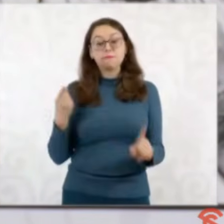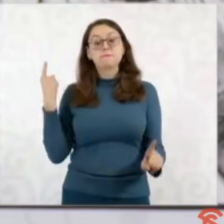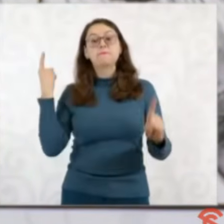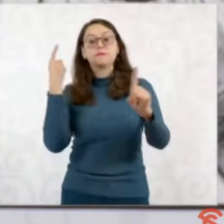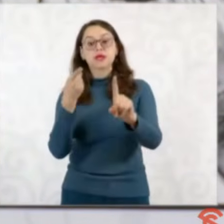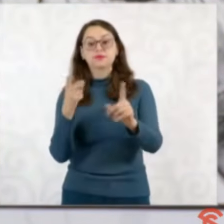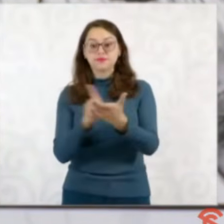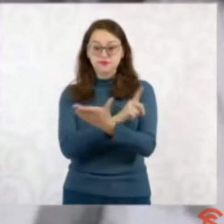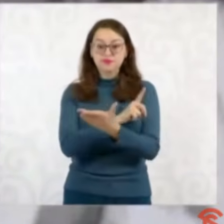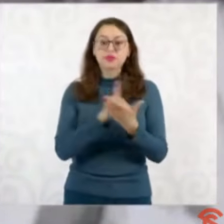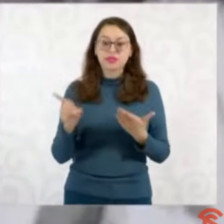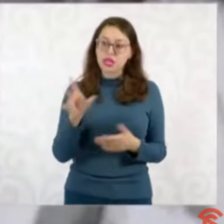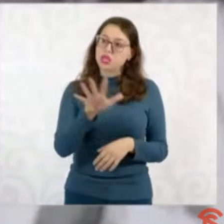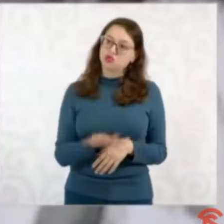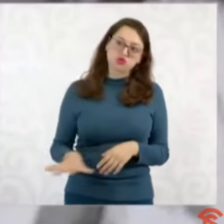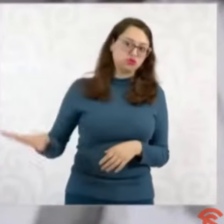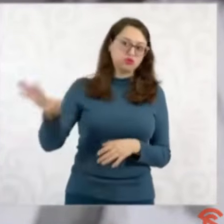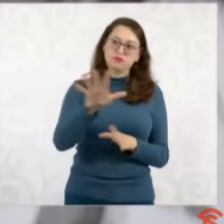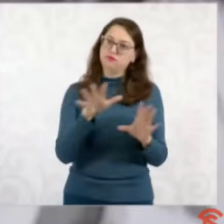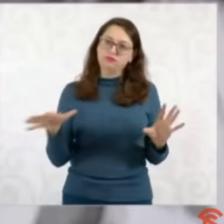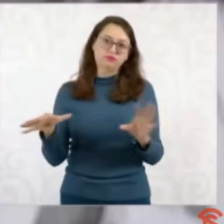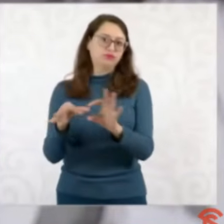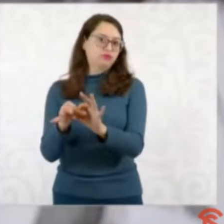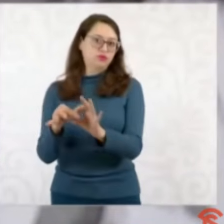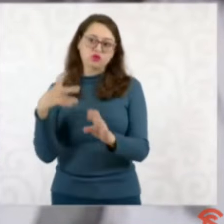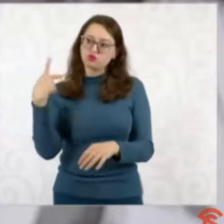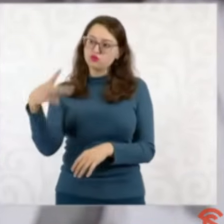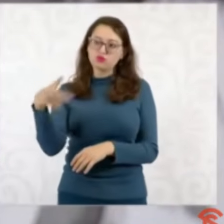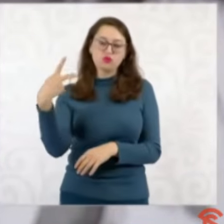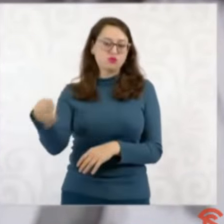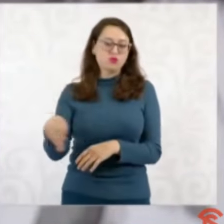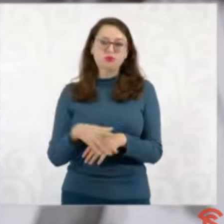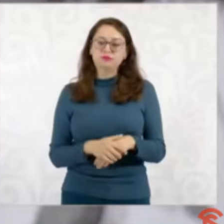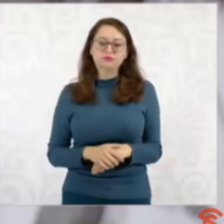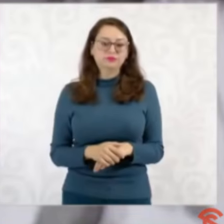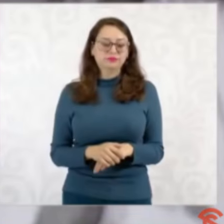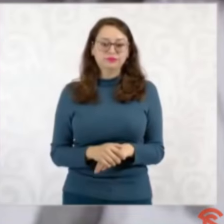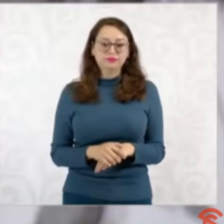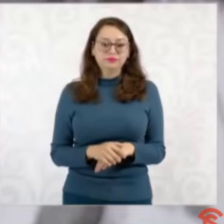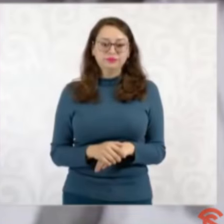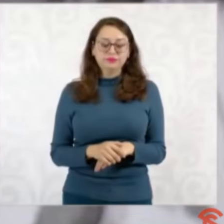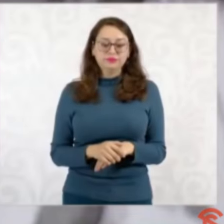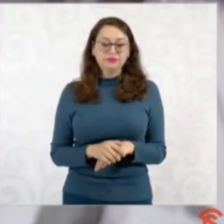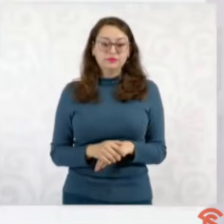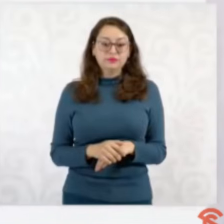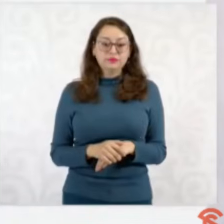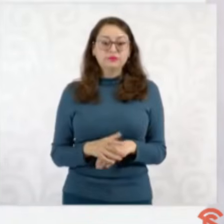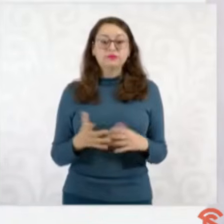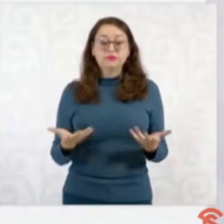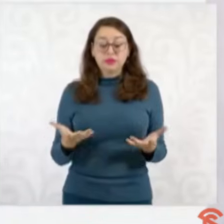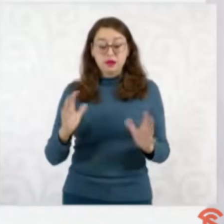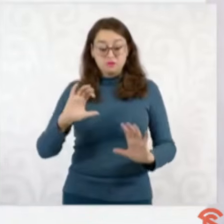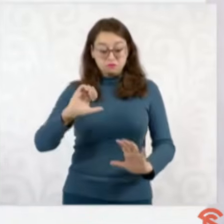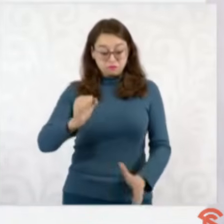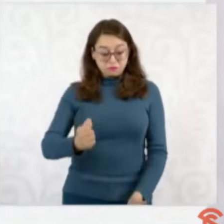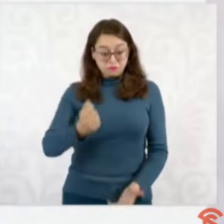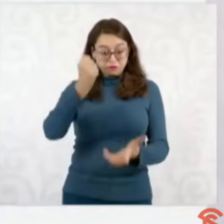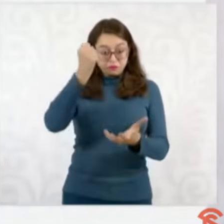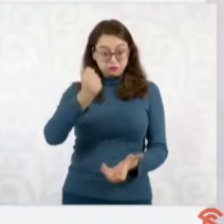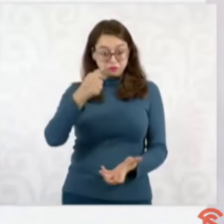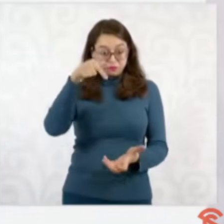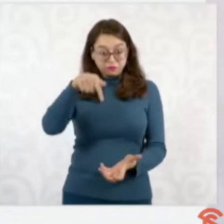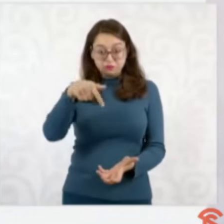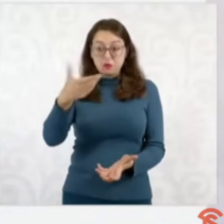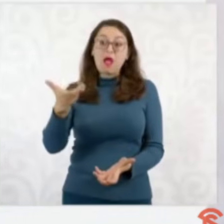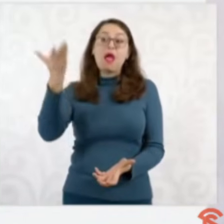con derechos del pueblo de México. Una visión completamente distinta. Ese recurso no existía